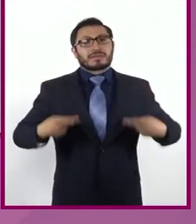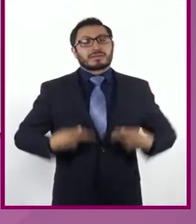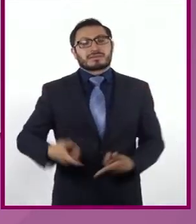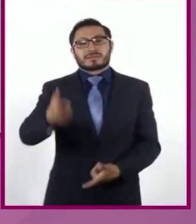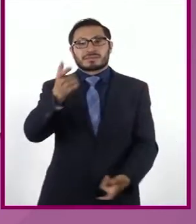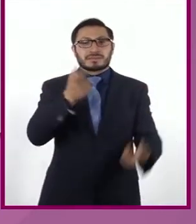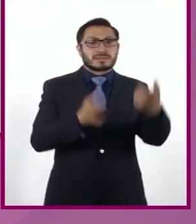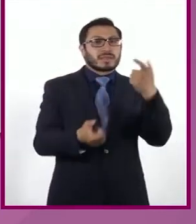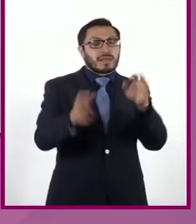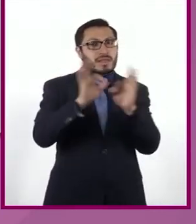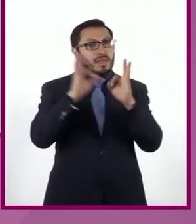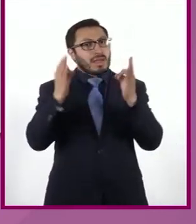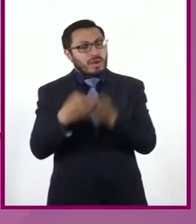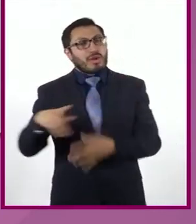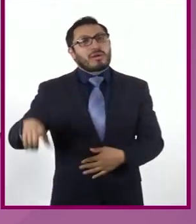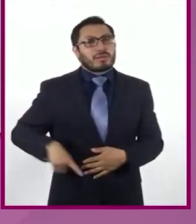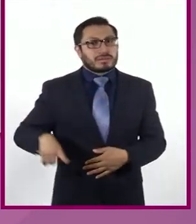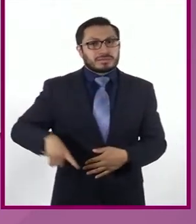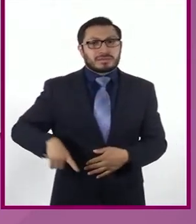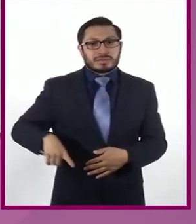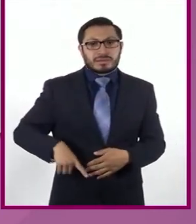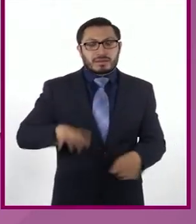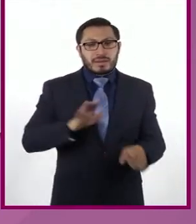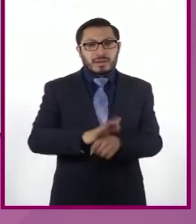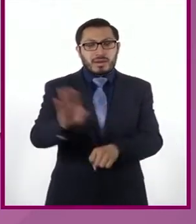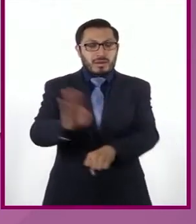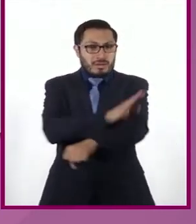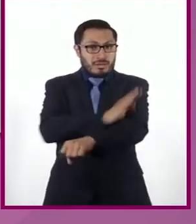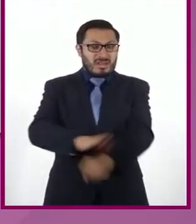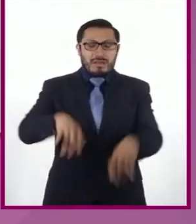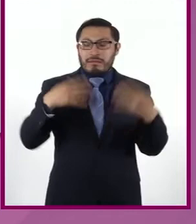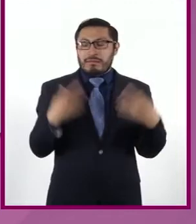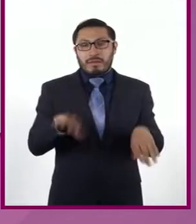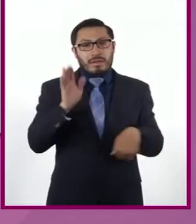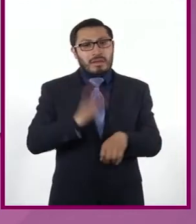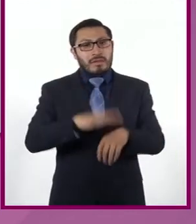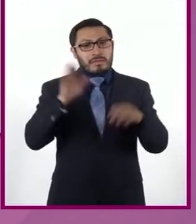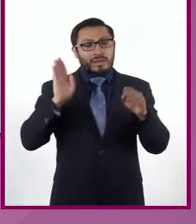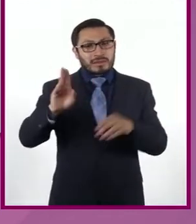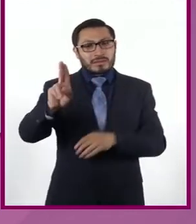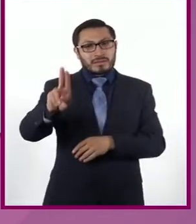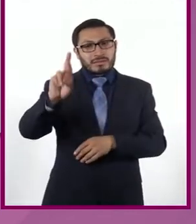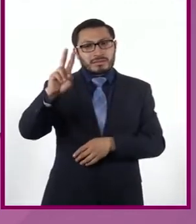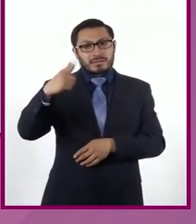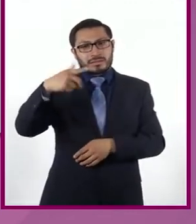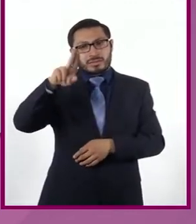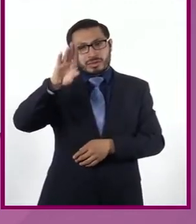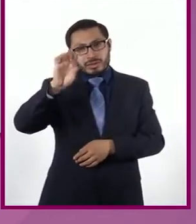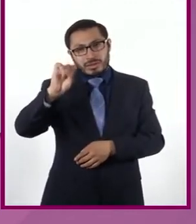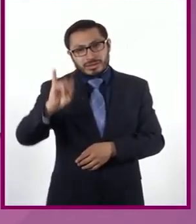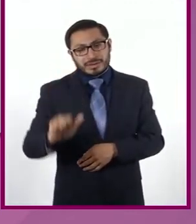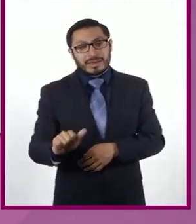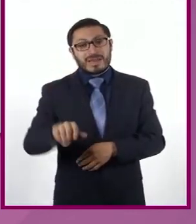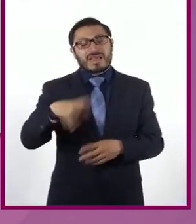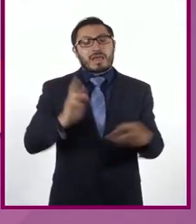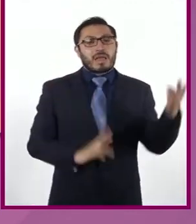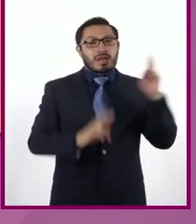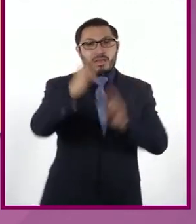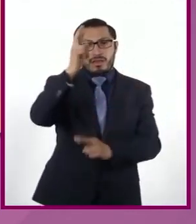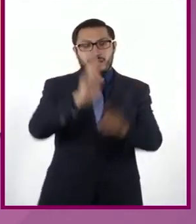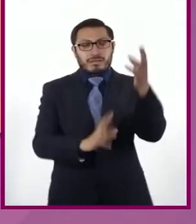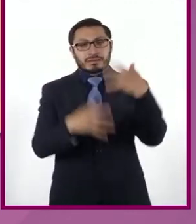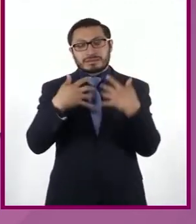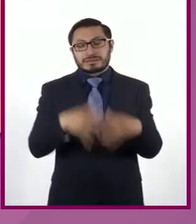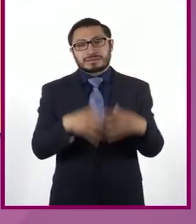economía y la forma de gobernarse, y que benefició principalmente a la gran burguesía. La revolución industrial